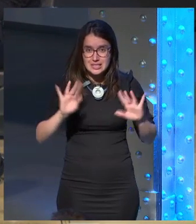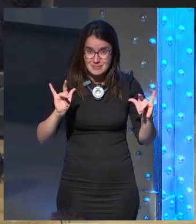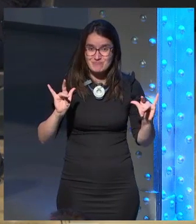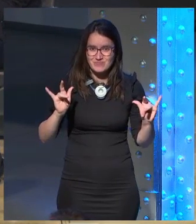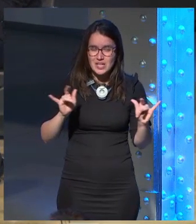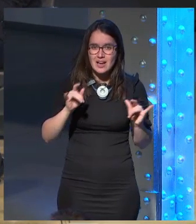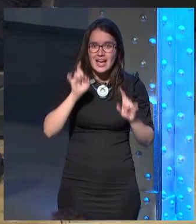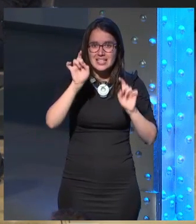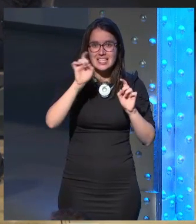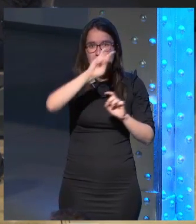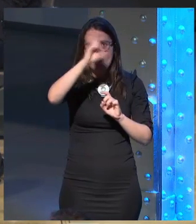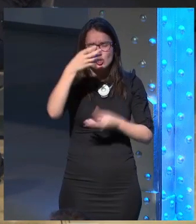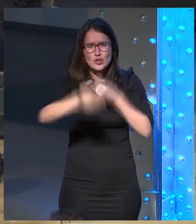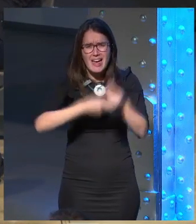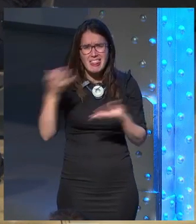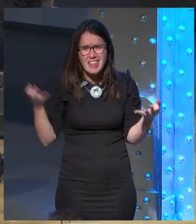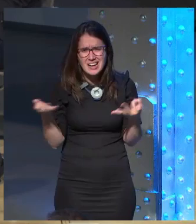Sí, enseñar a otros a hacer qué.